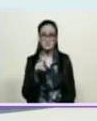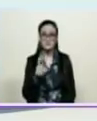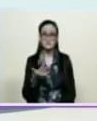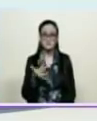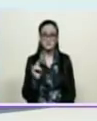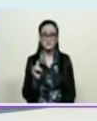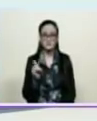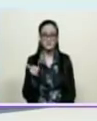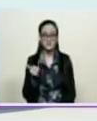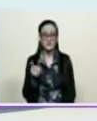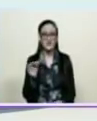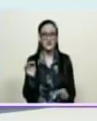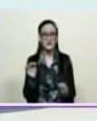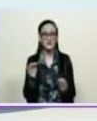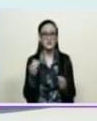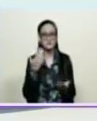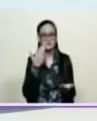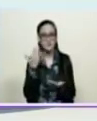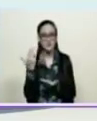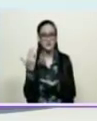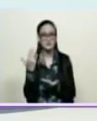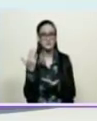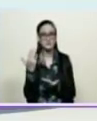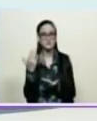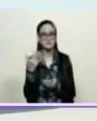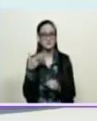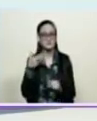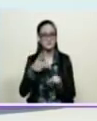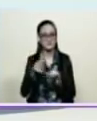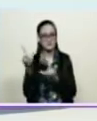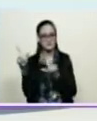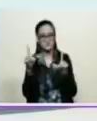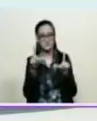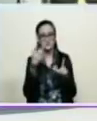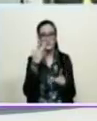tengo ya el formato del Petro Container, llamado así.